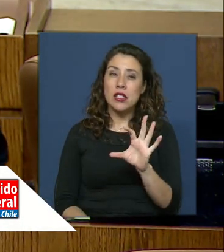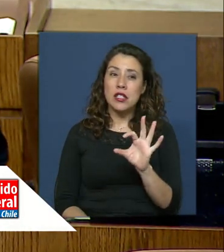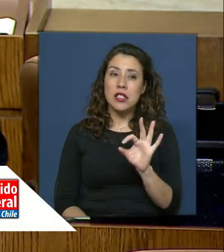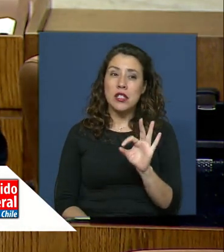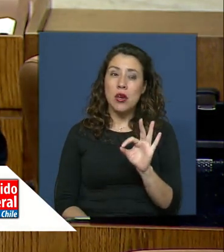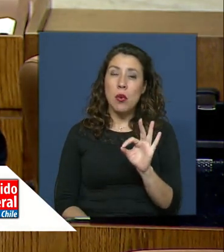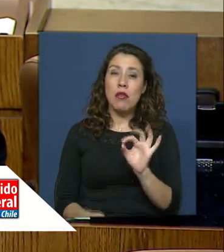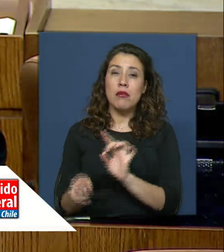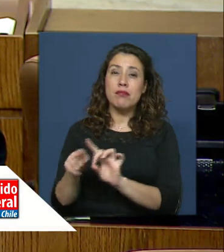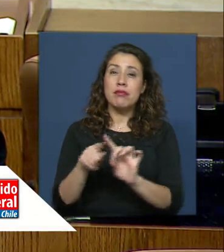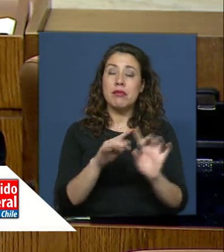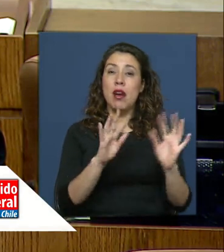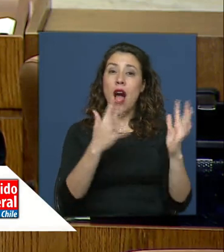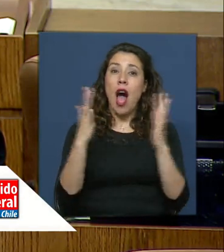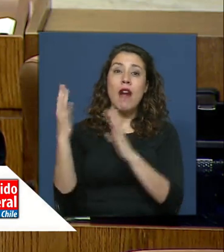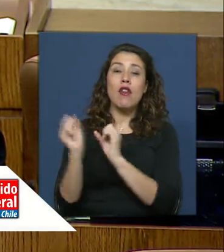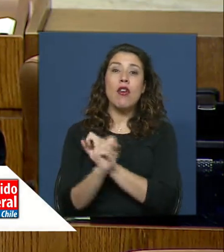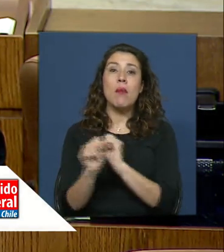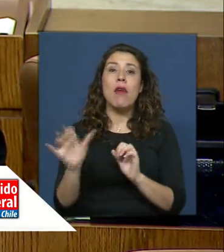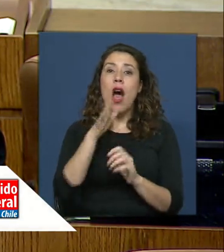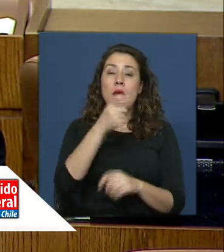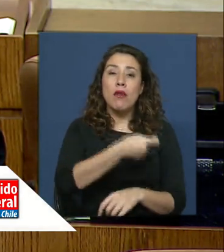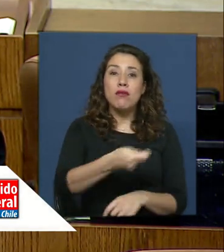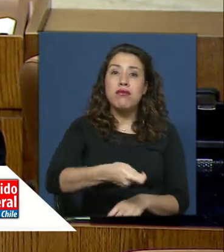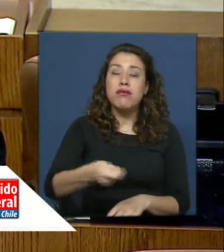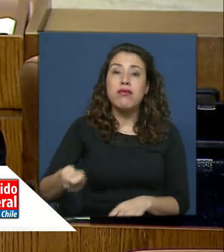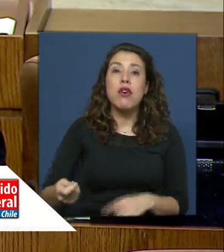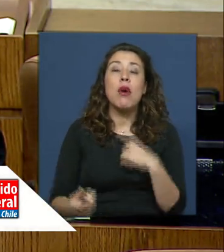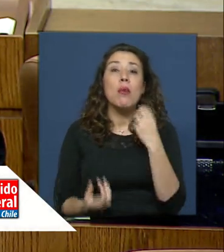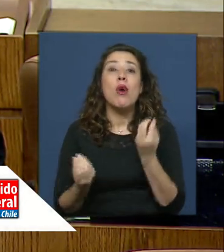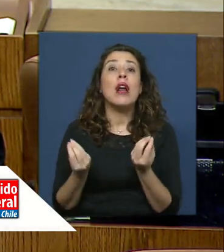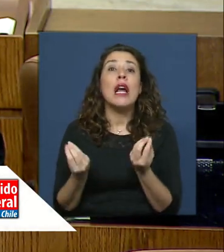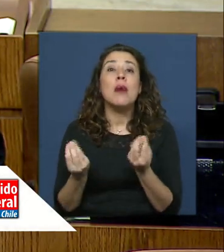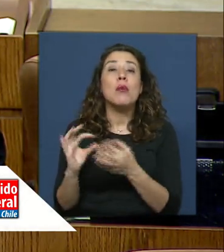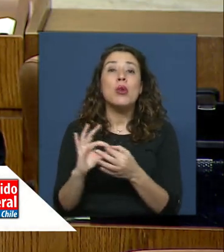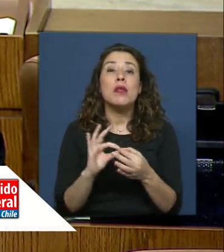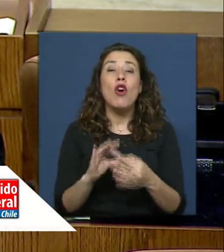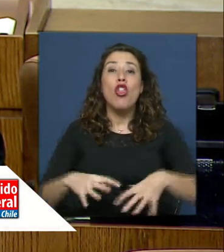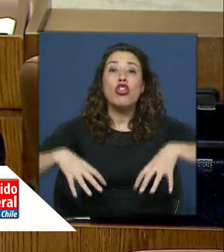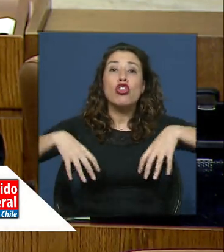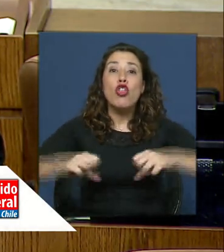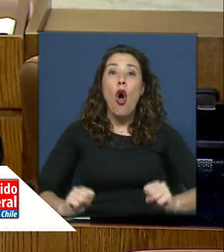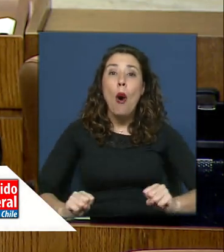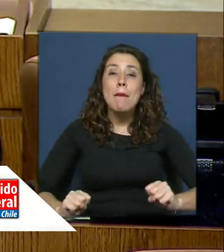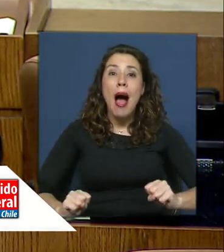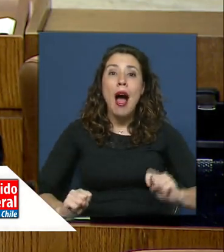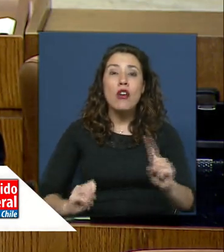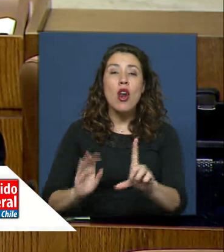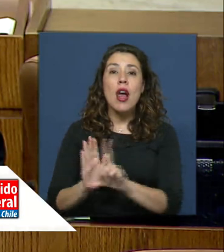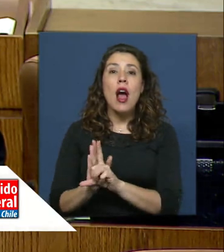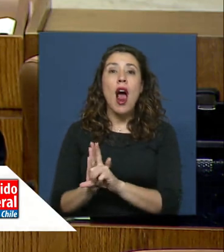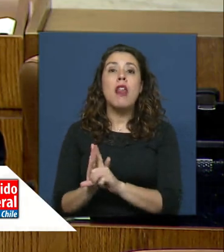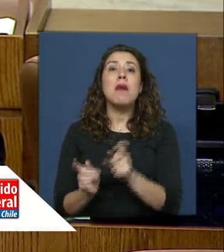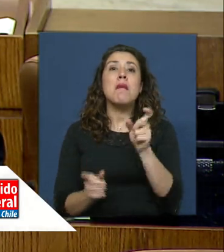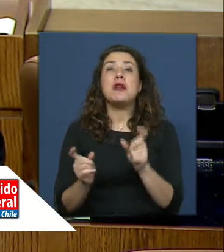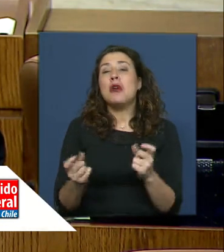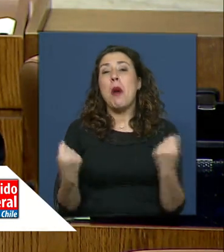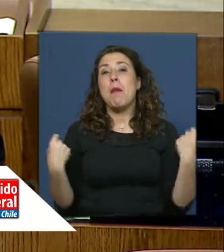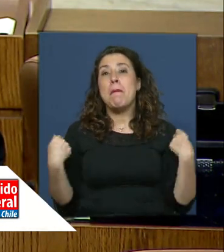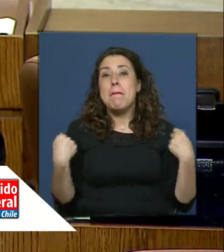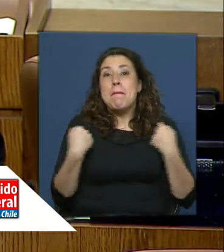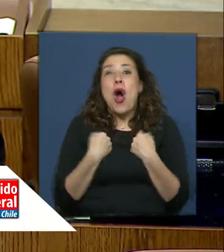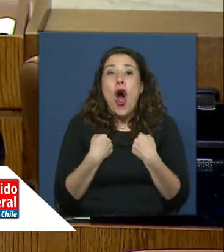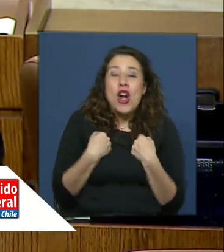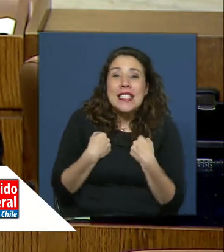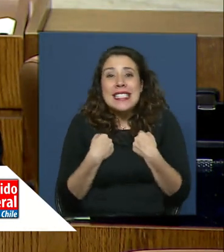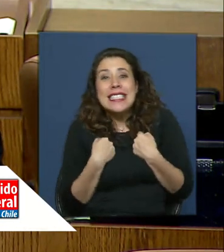de arboredas que no están siendo regadas porque hay una toma ilegal. Hay una toma ilegal de parte de un grupo de mochileros